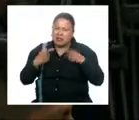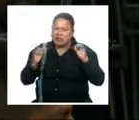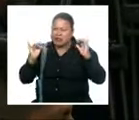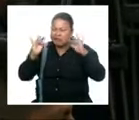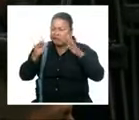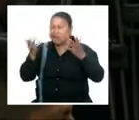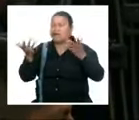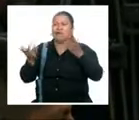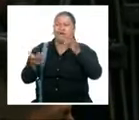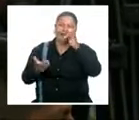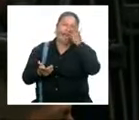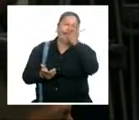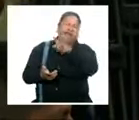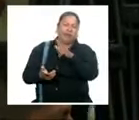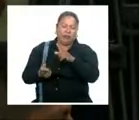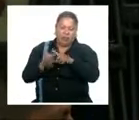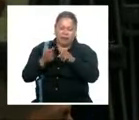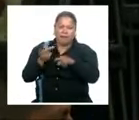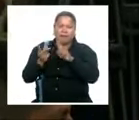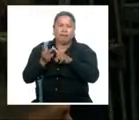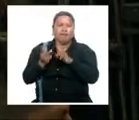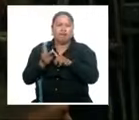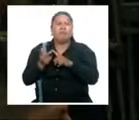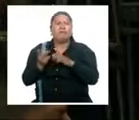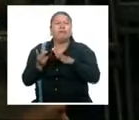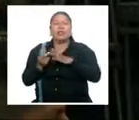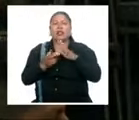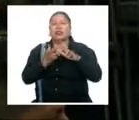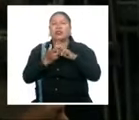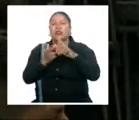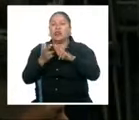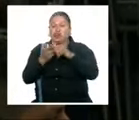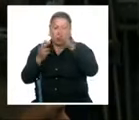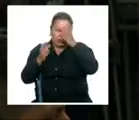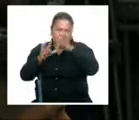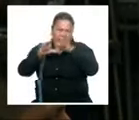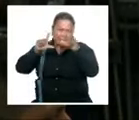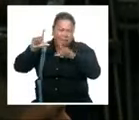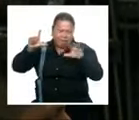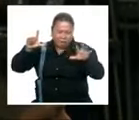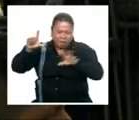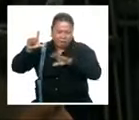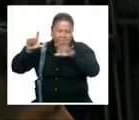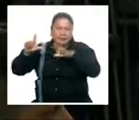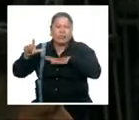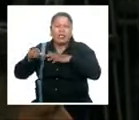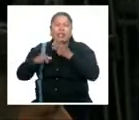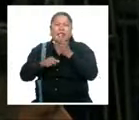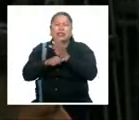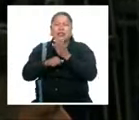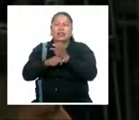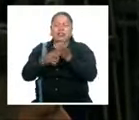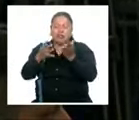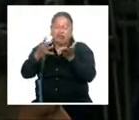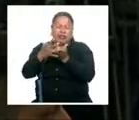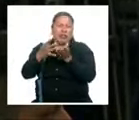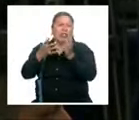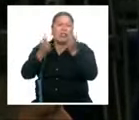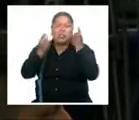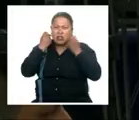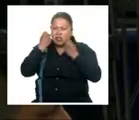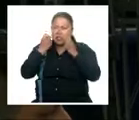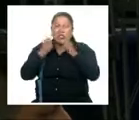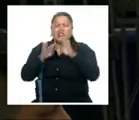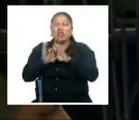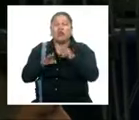internacionales. La segunda es, en diferentes regiones del país hay un tercer segmento de turistas que no son